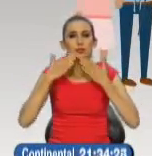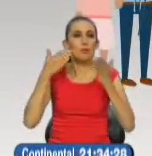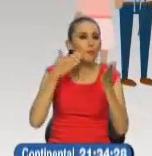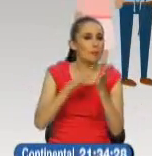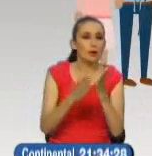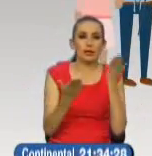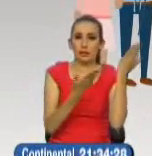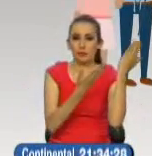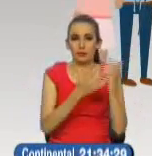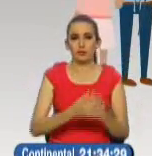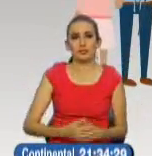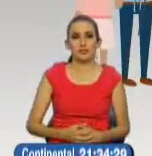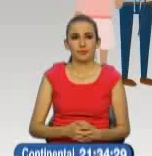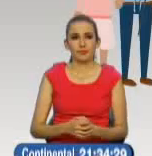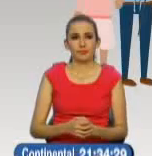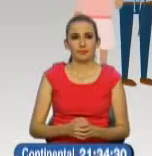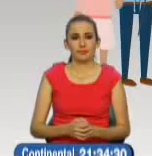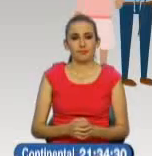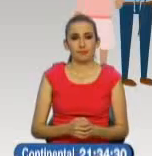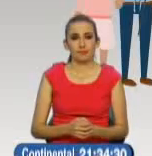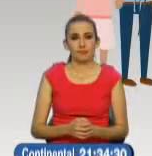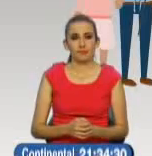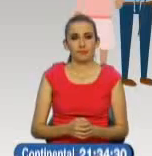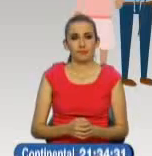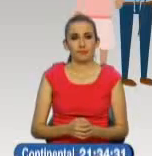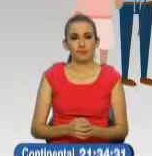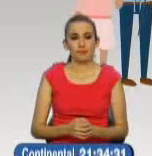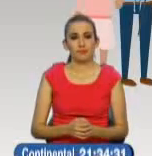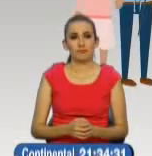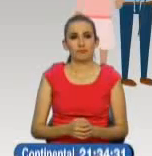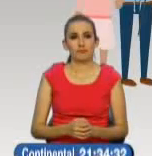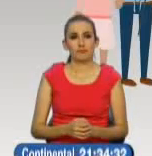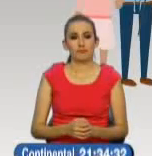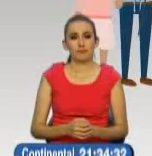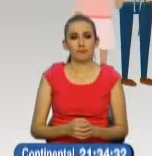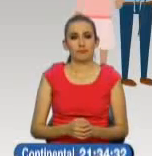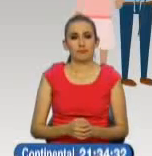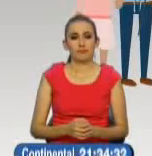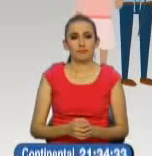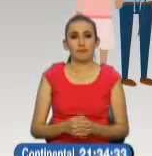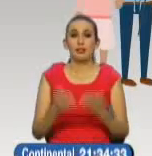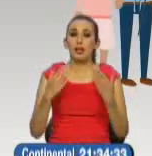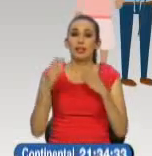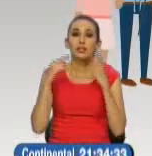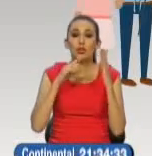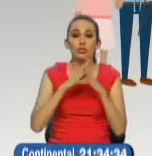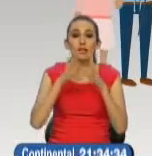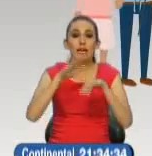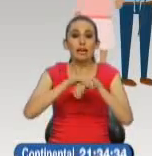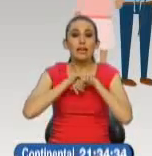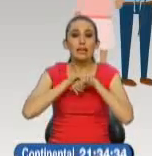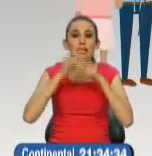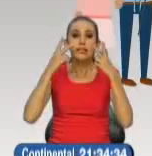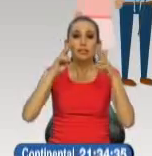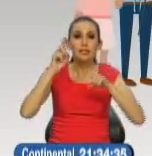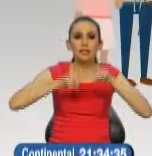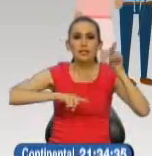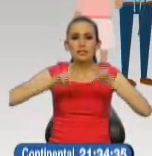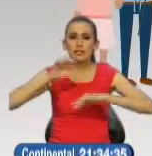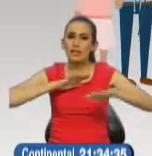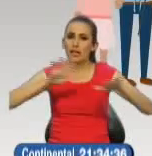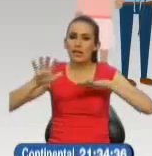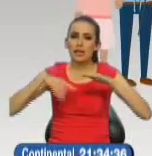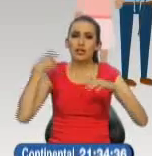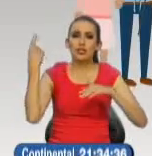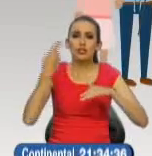la Alianza Francesa, la Comisión Fulbright o inclusive campamentos en inglés, en donde sus hijos pueden realizar distintas